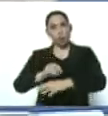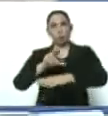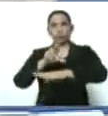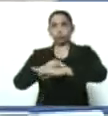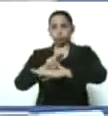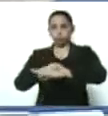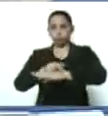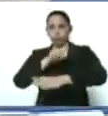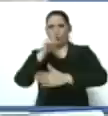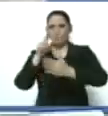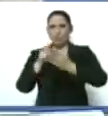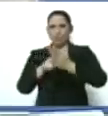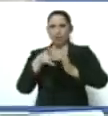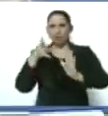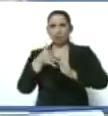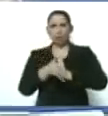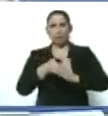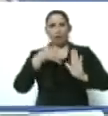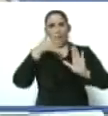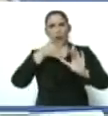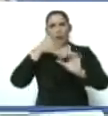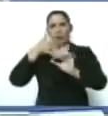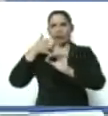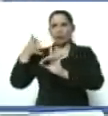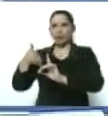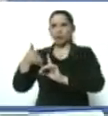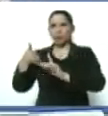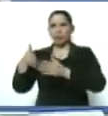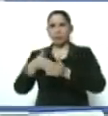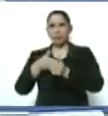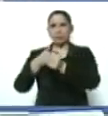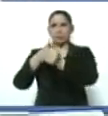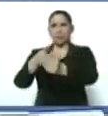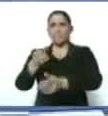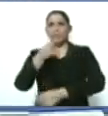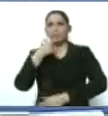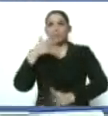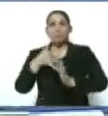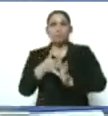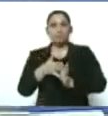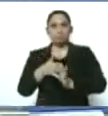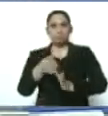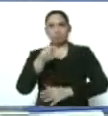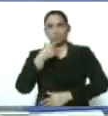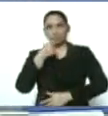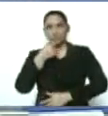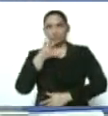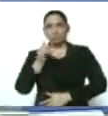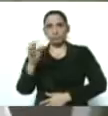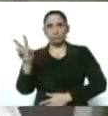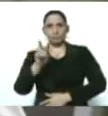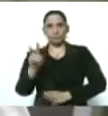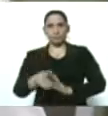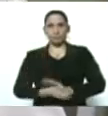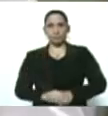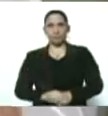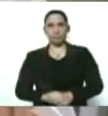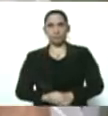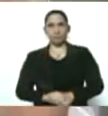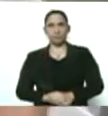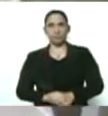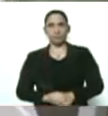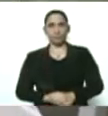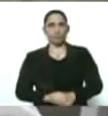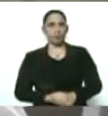de orientaciones y guías médicas sobre los tratamientos que tenemos en Venezuela. Sí, complementando el